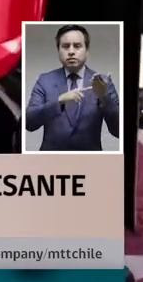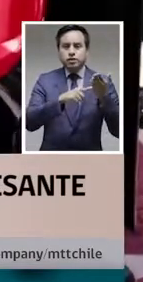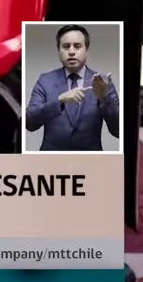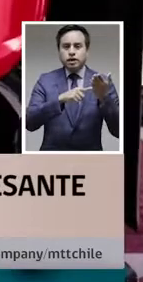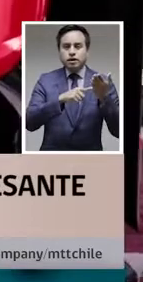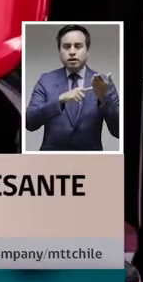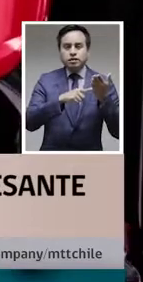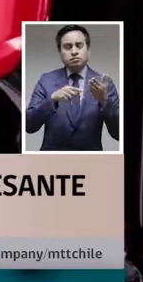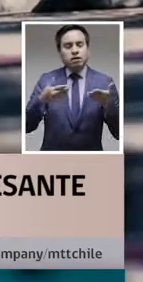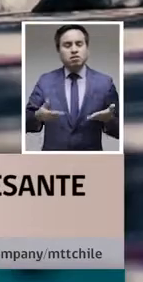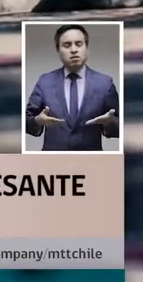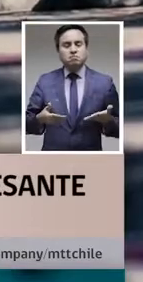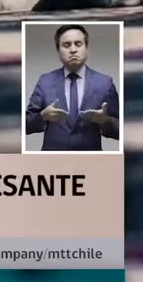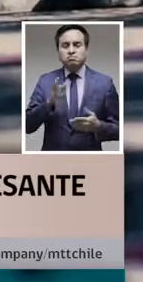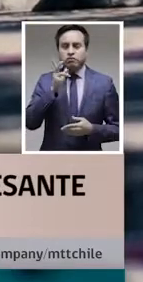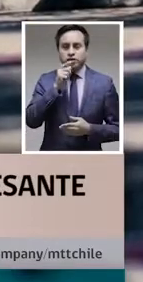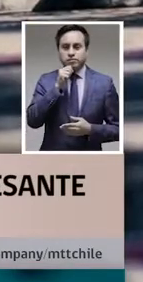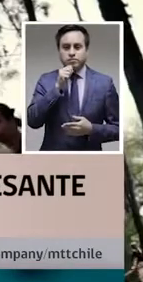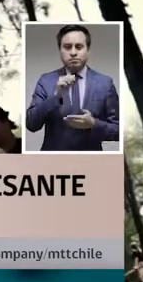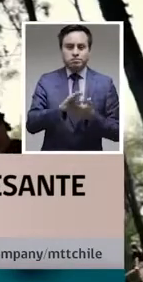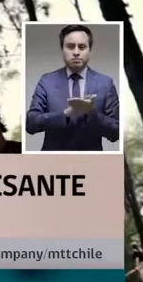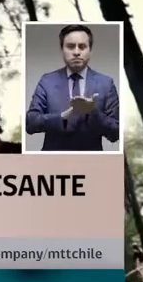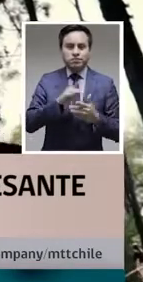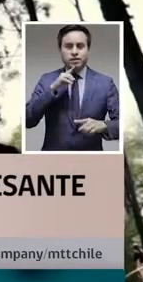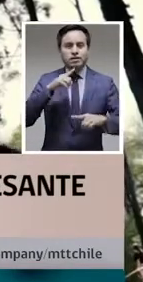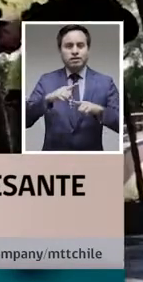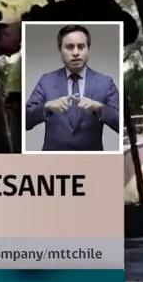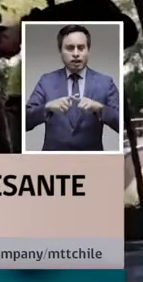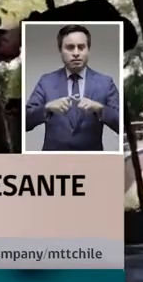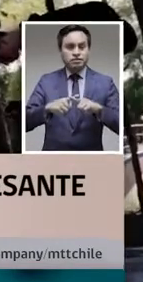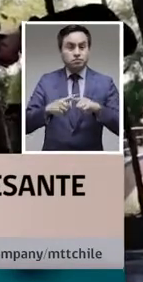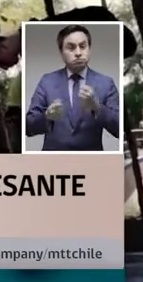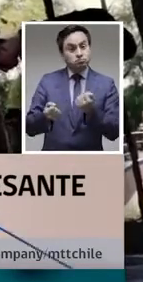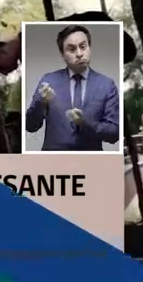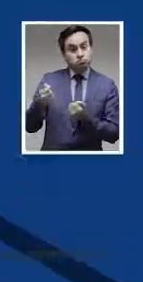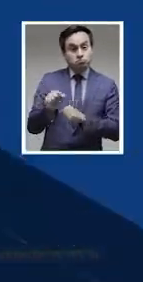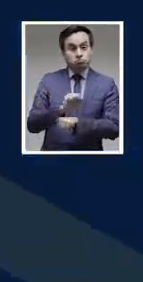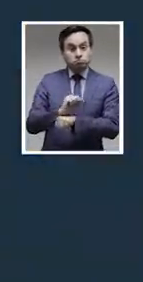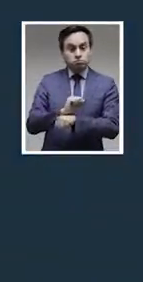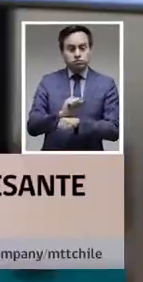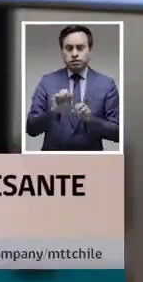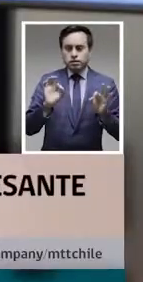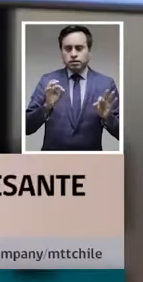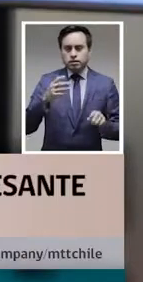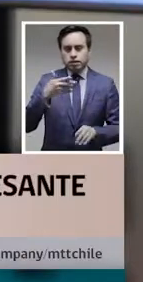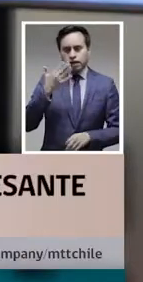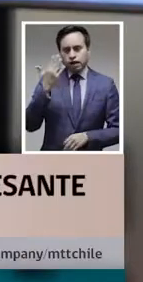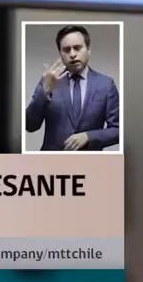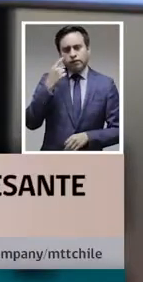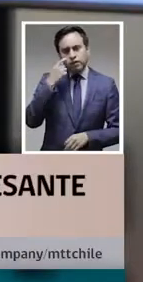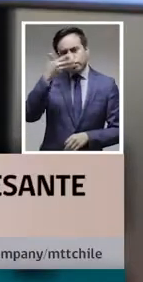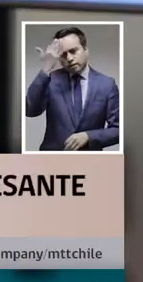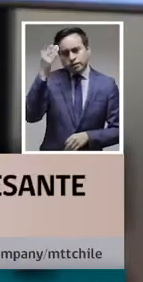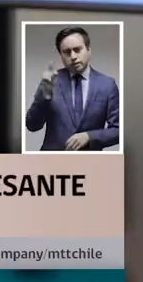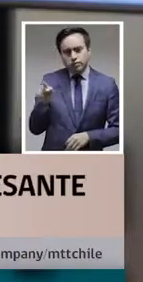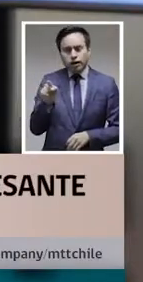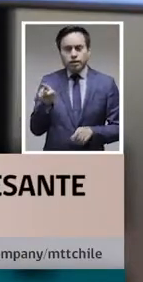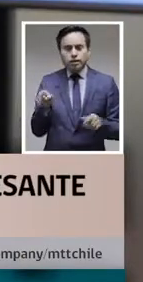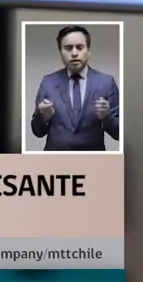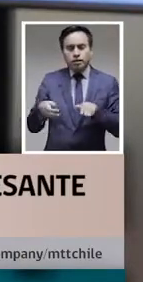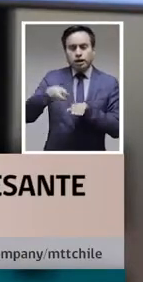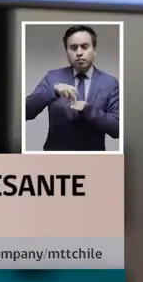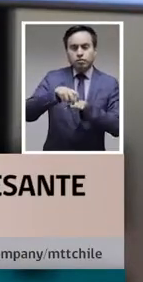modos que hasta ahora no la tenían, como los taxis. Los taxis cumplen un rol clave en el transporte de las